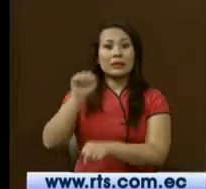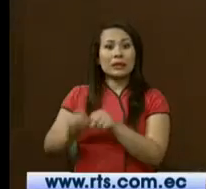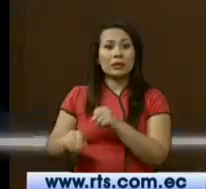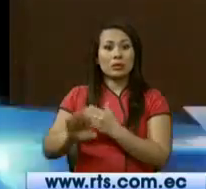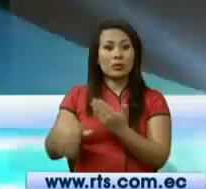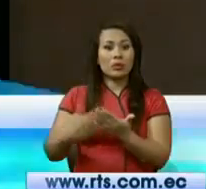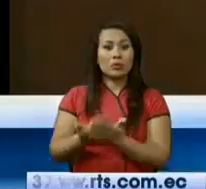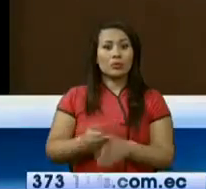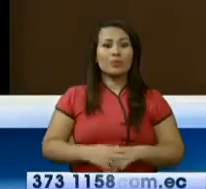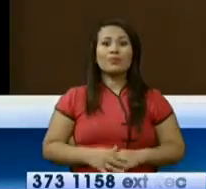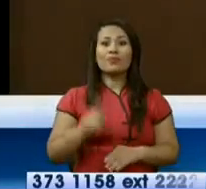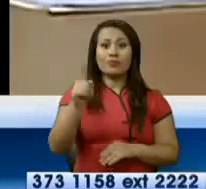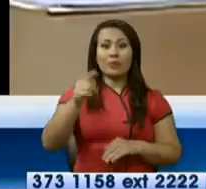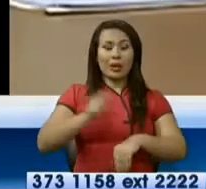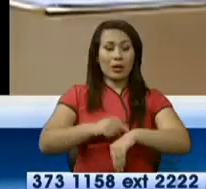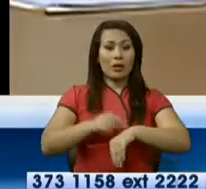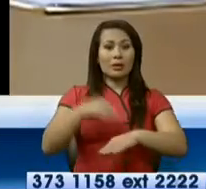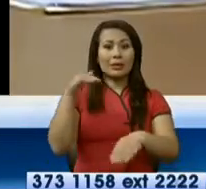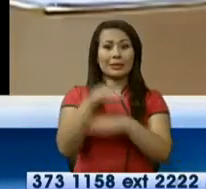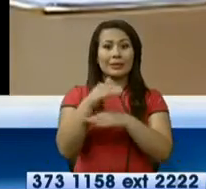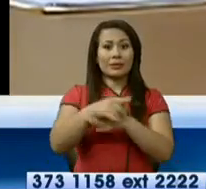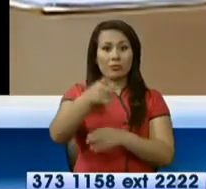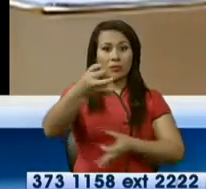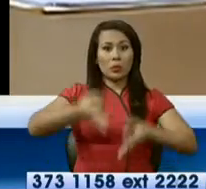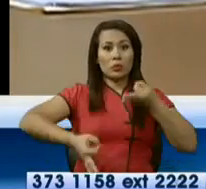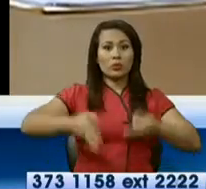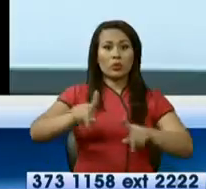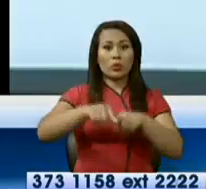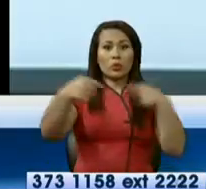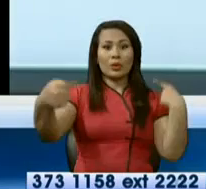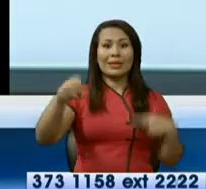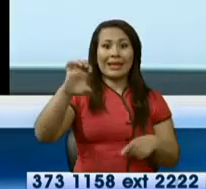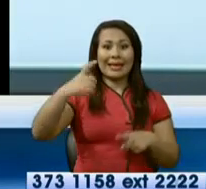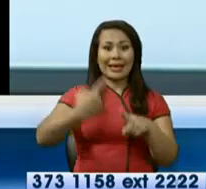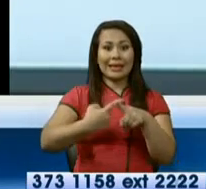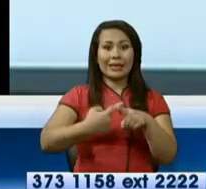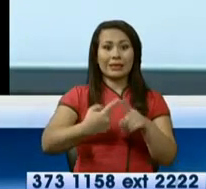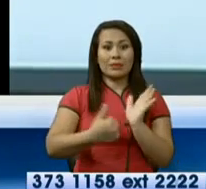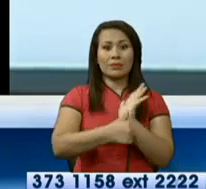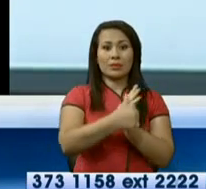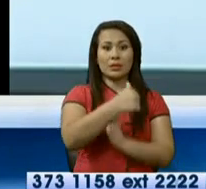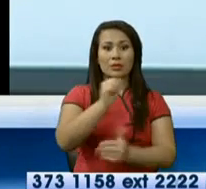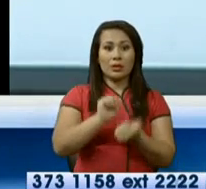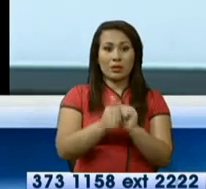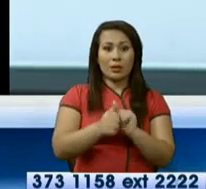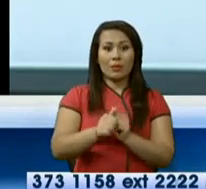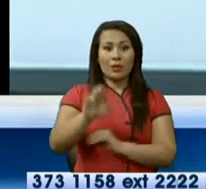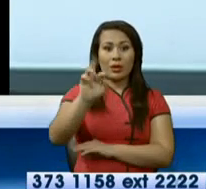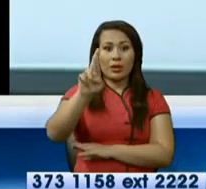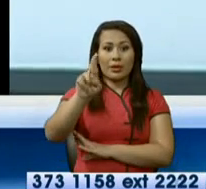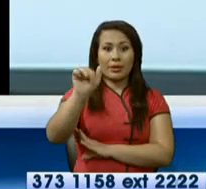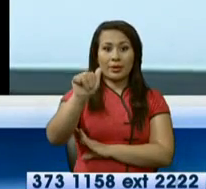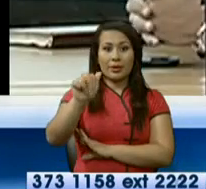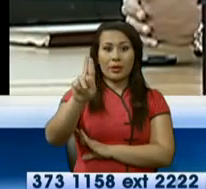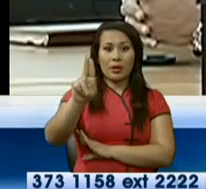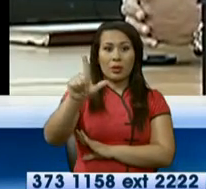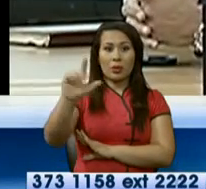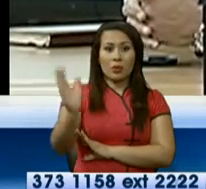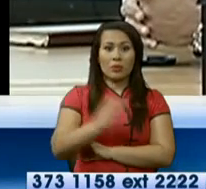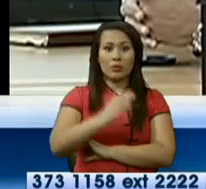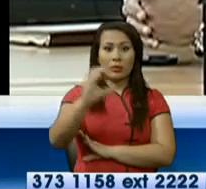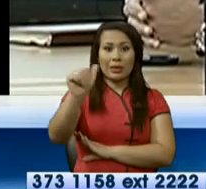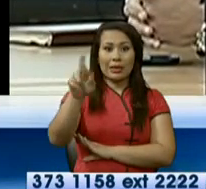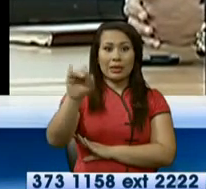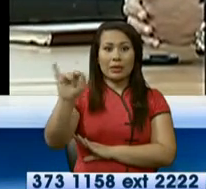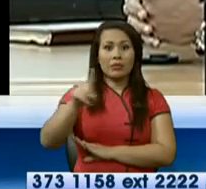En horas de la tarde se realizó la audiencia de juzgamiento en contra del exministro de Deporte Raúl Carrión. El Tribunal de la Corte Nacional de Justicia lo